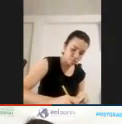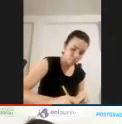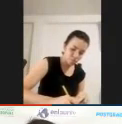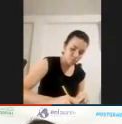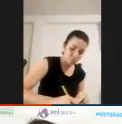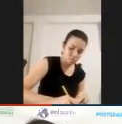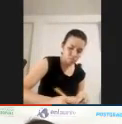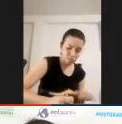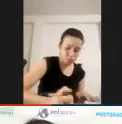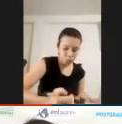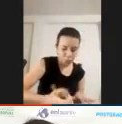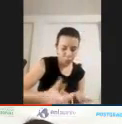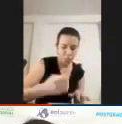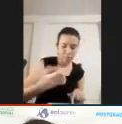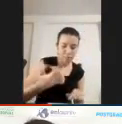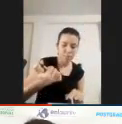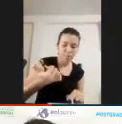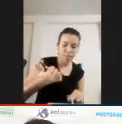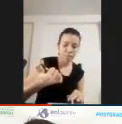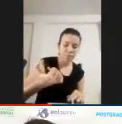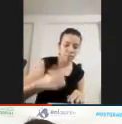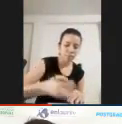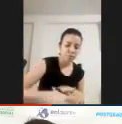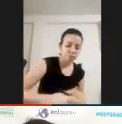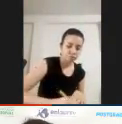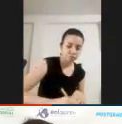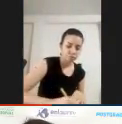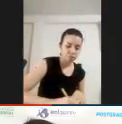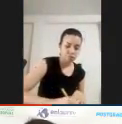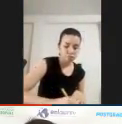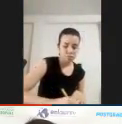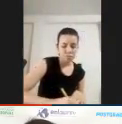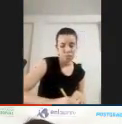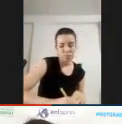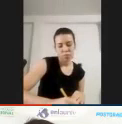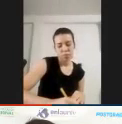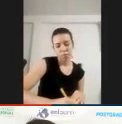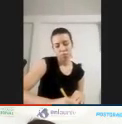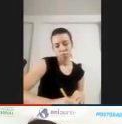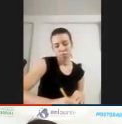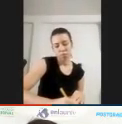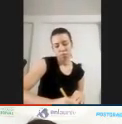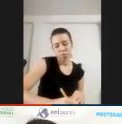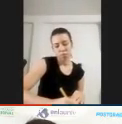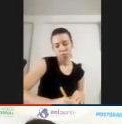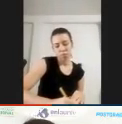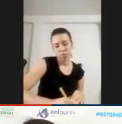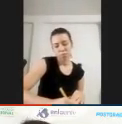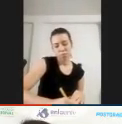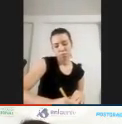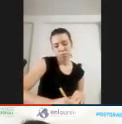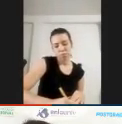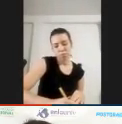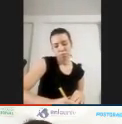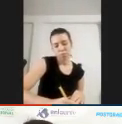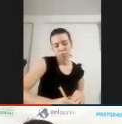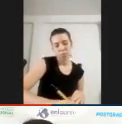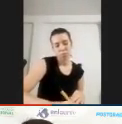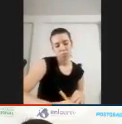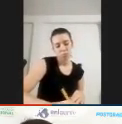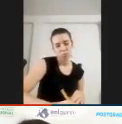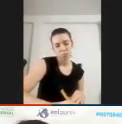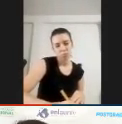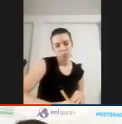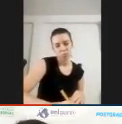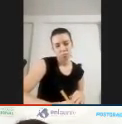derecho registral, cómo nace las oficinas en el derecho romano, en el derecho egipcio, cómo aparece el derecho registral, pero ahorita vamos a evaluar